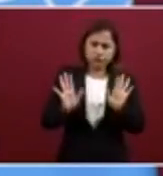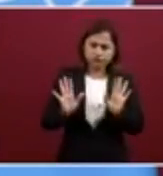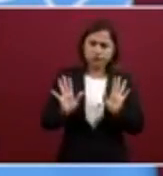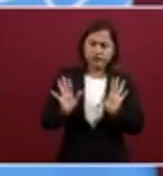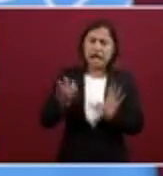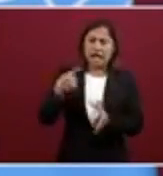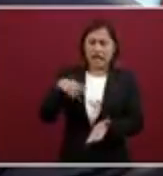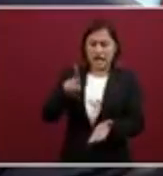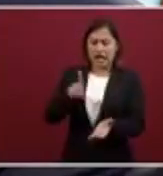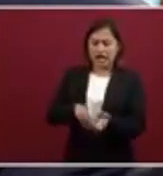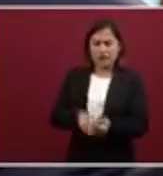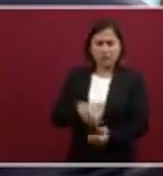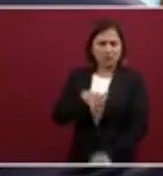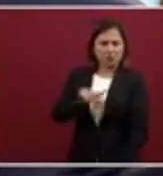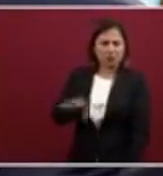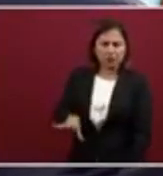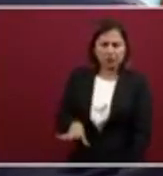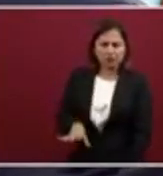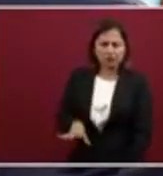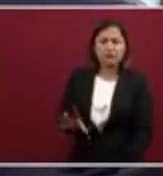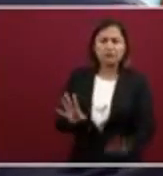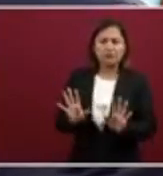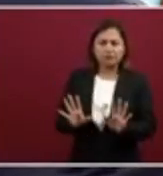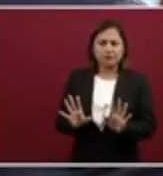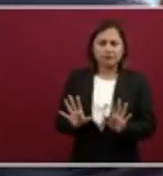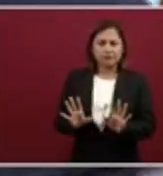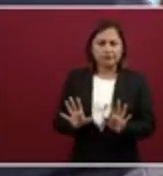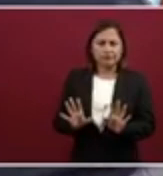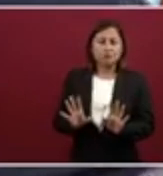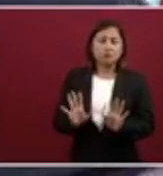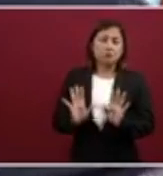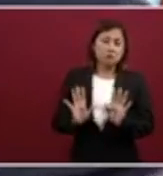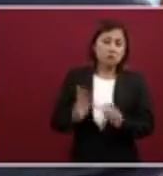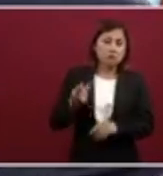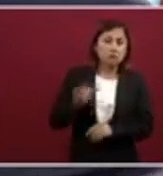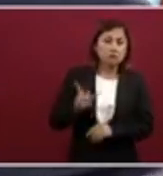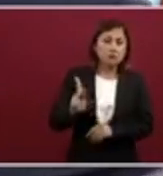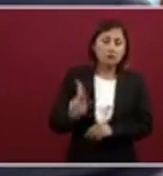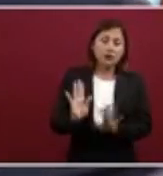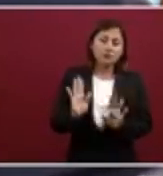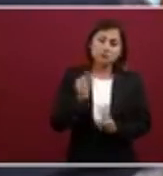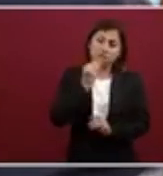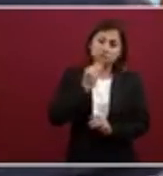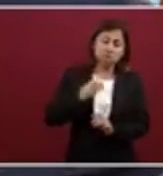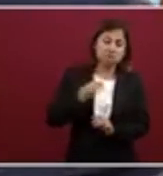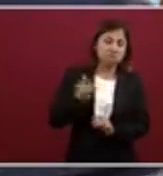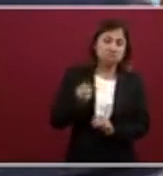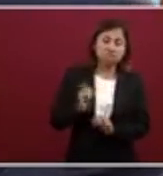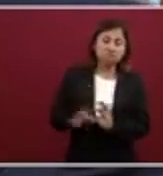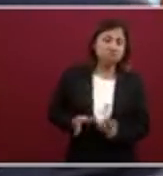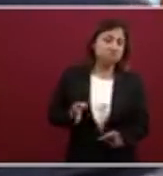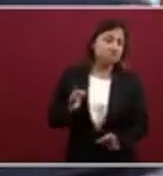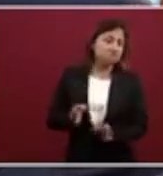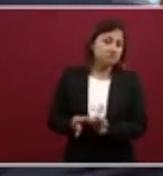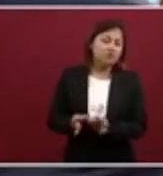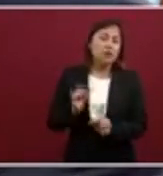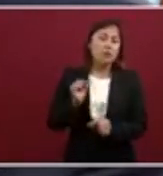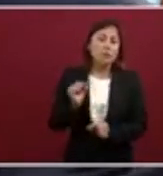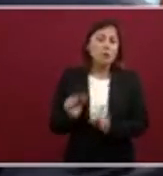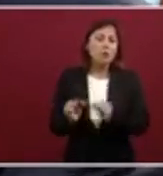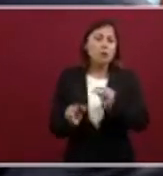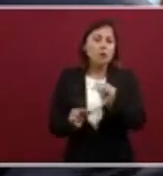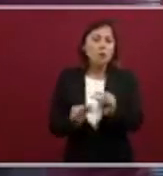interior del gobierno, pero pues poco a poco se tiene que entender